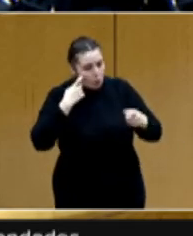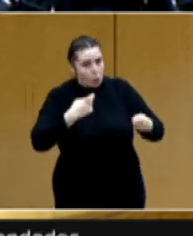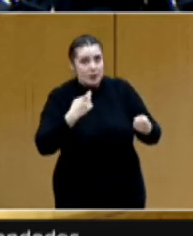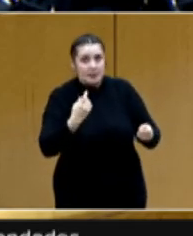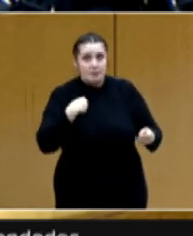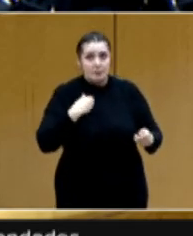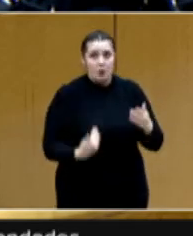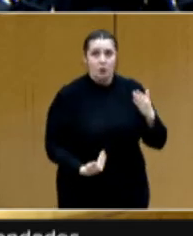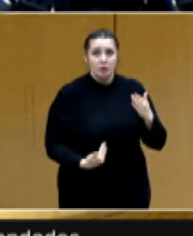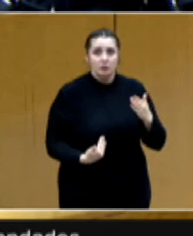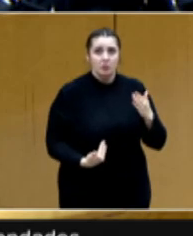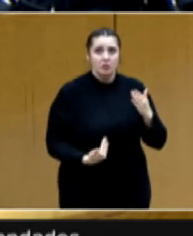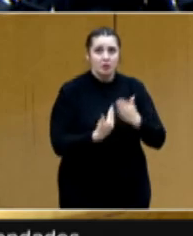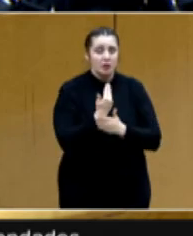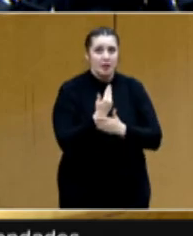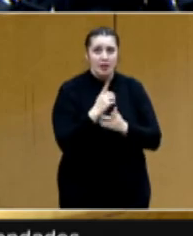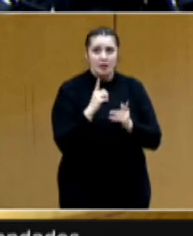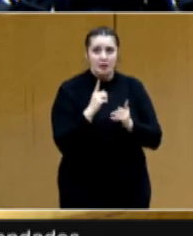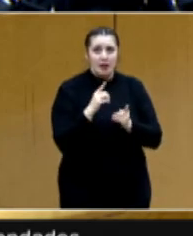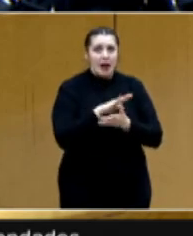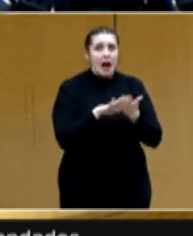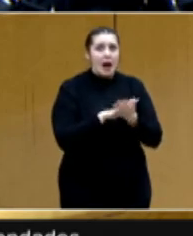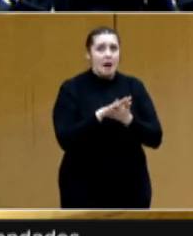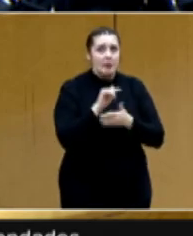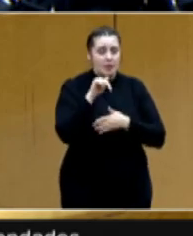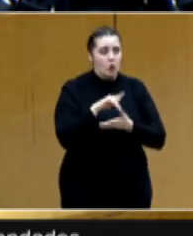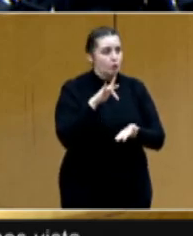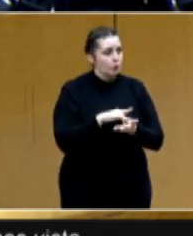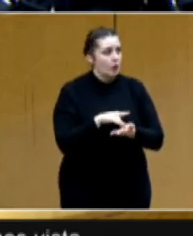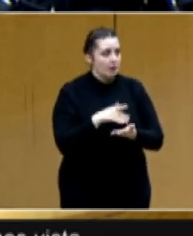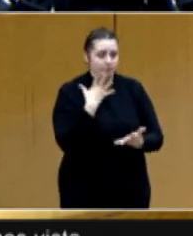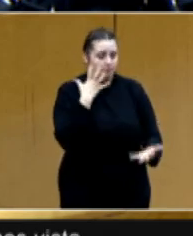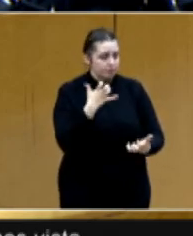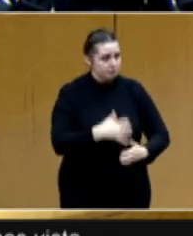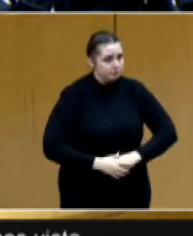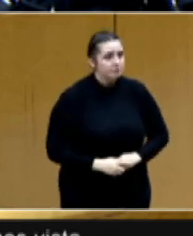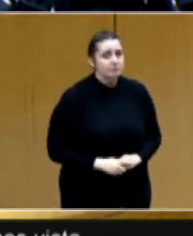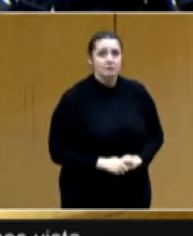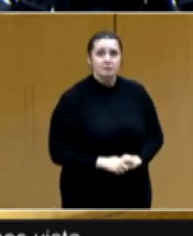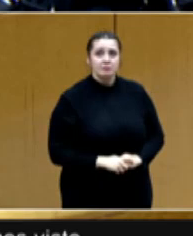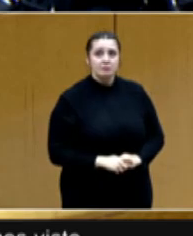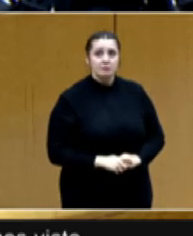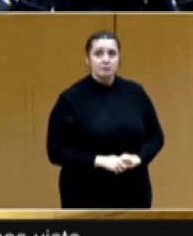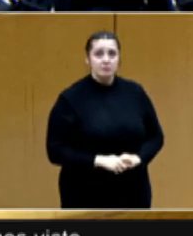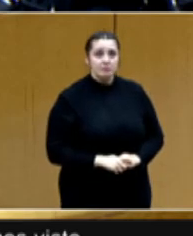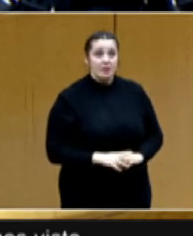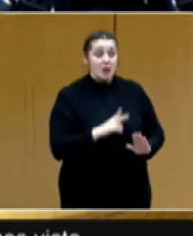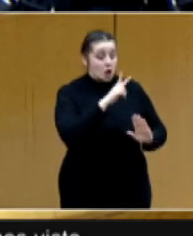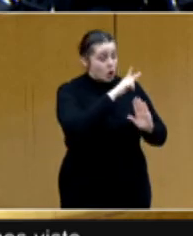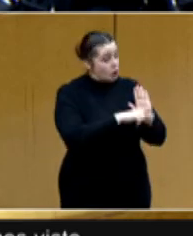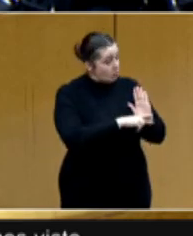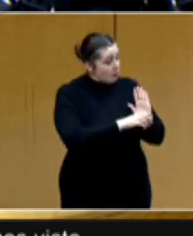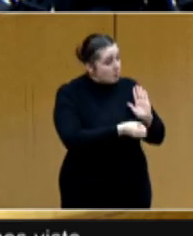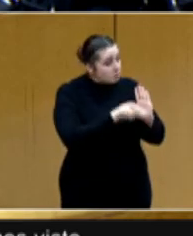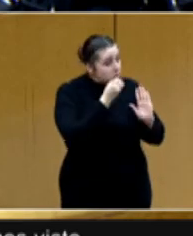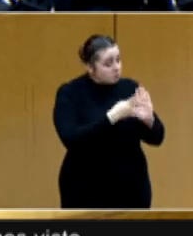muy muy reveladoras de lo que está sucediendo esta afortunada normativa que en verdad supone un